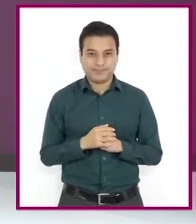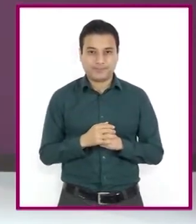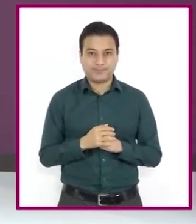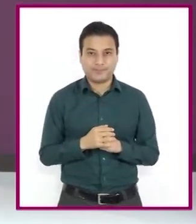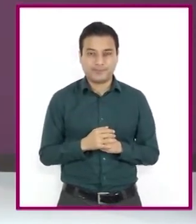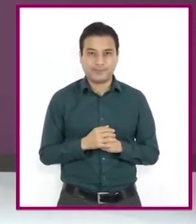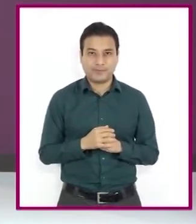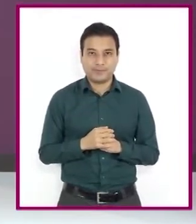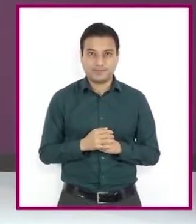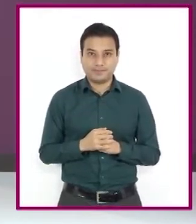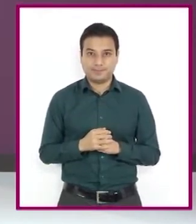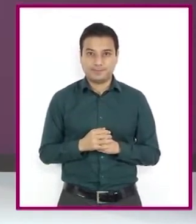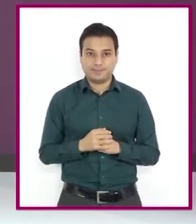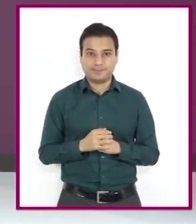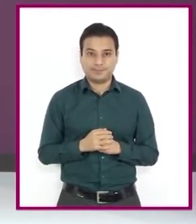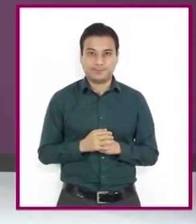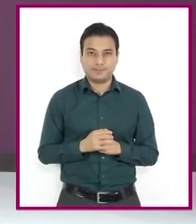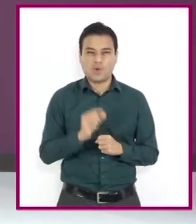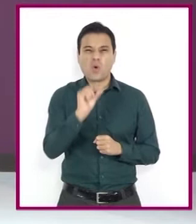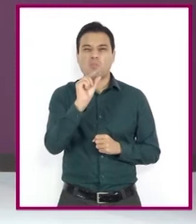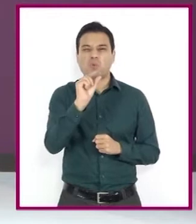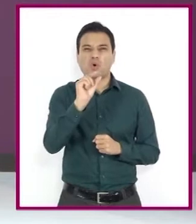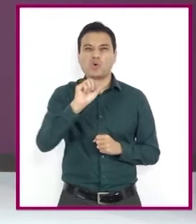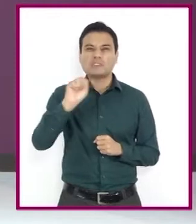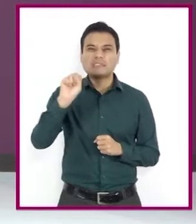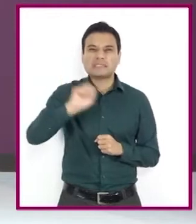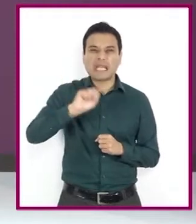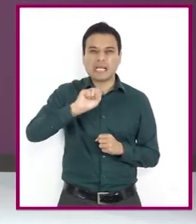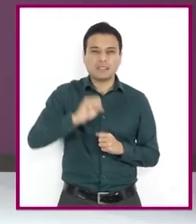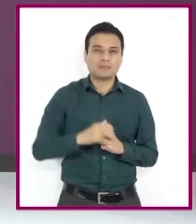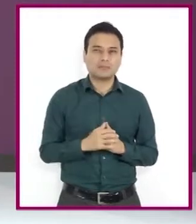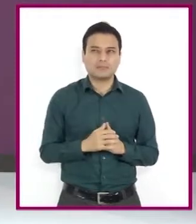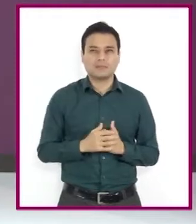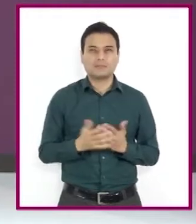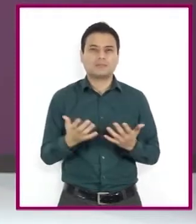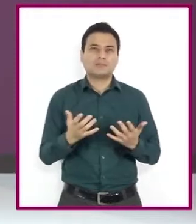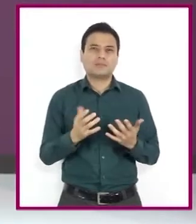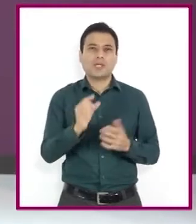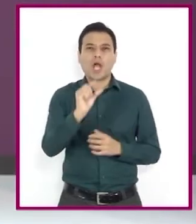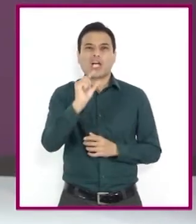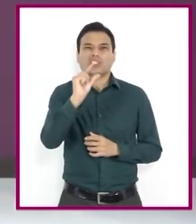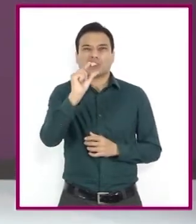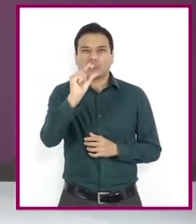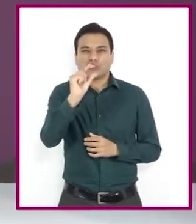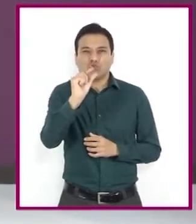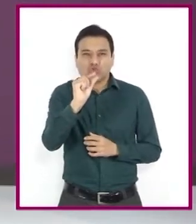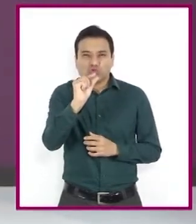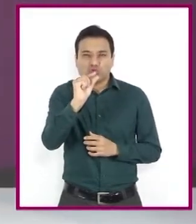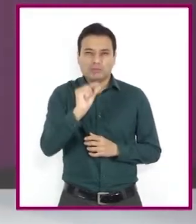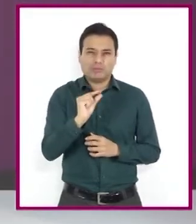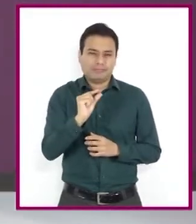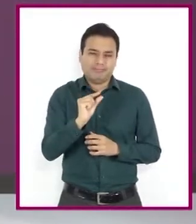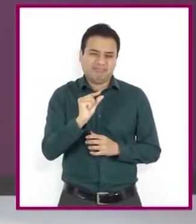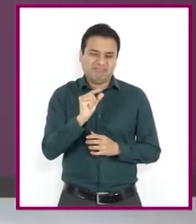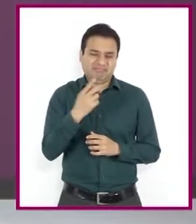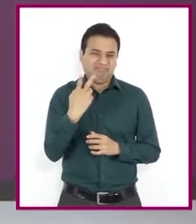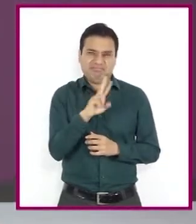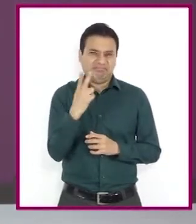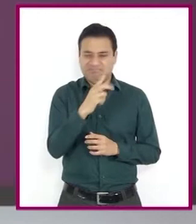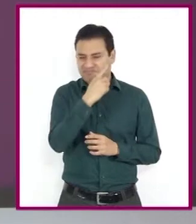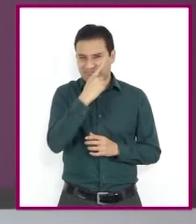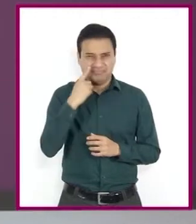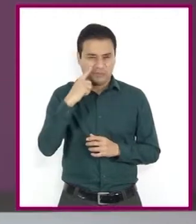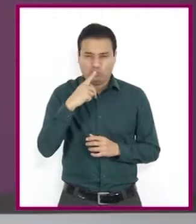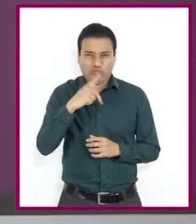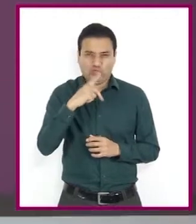colocar un poco de sal, puede ser gruesa o delgada, como ustedes prefieran, en el